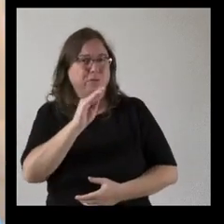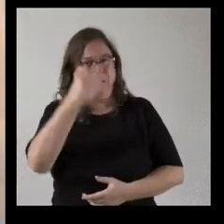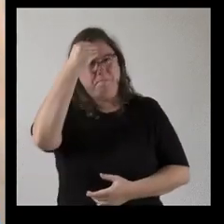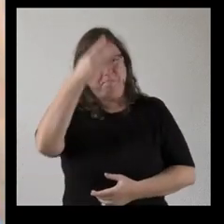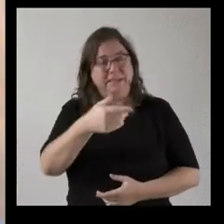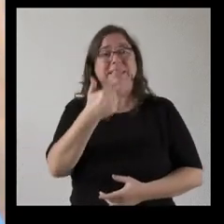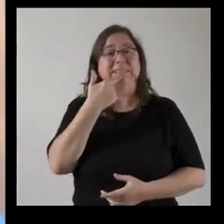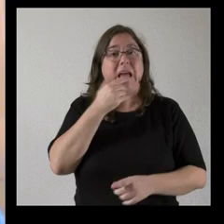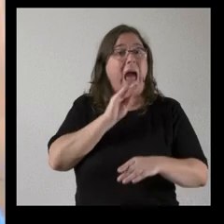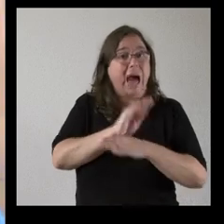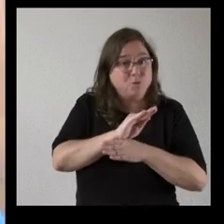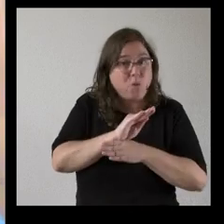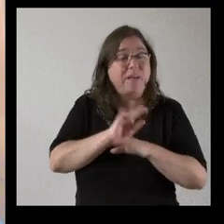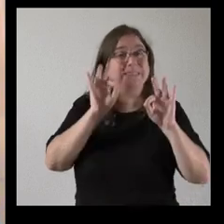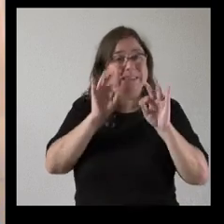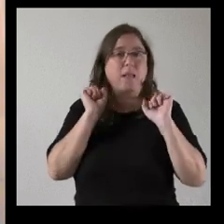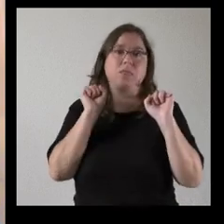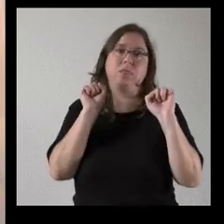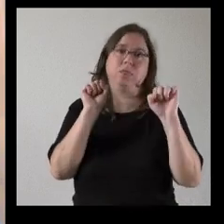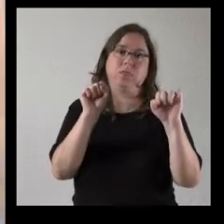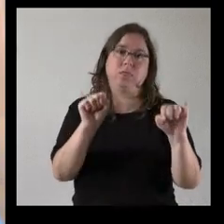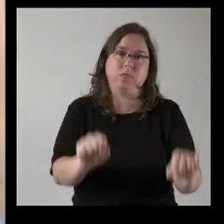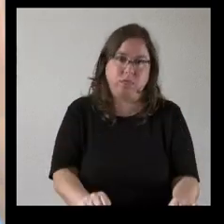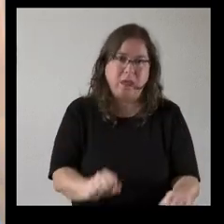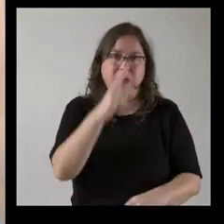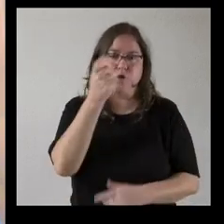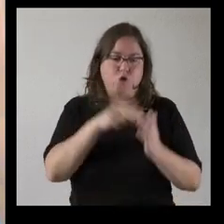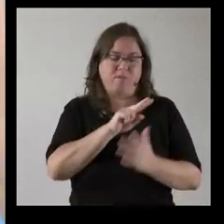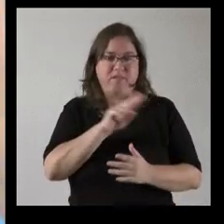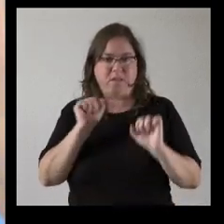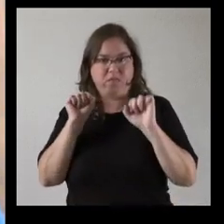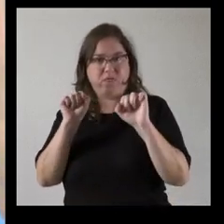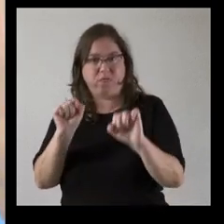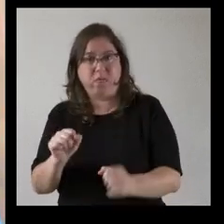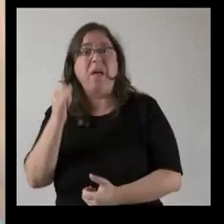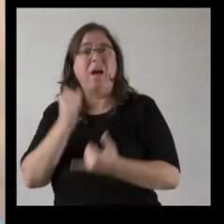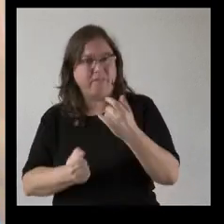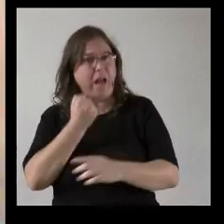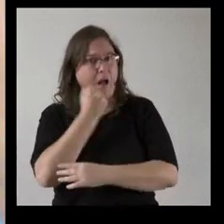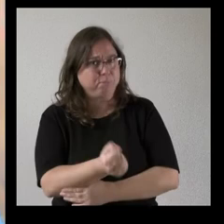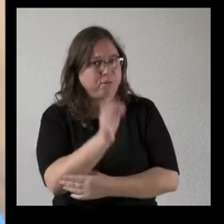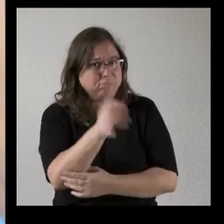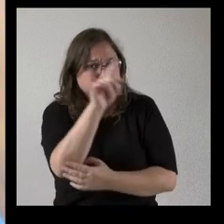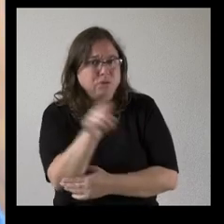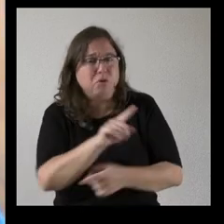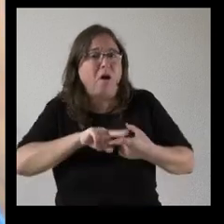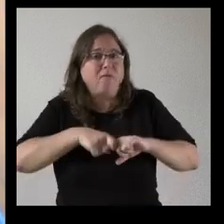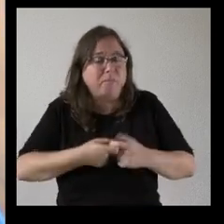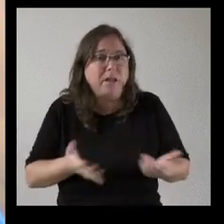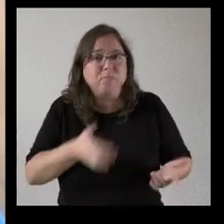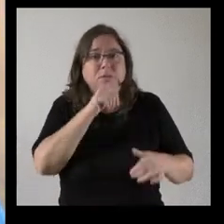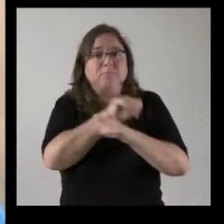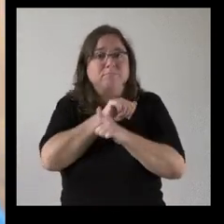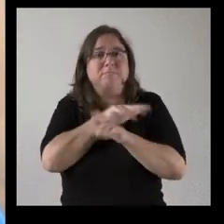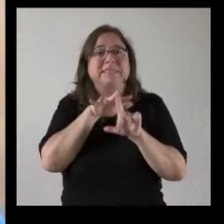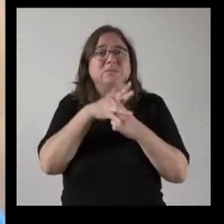de si creía que estas ayudas con ese retraso que este año van a llevar van a suponer una verdadero apoyo económico a las familias que en este caso estén